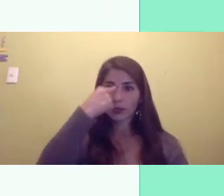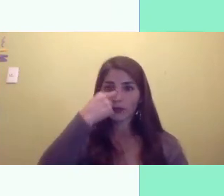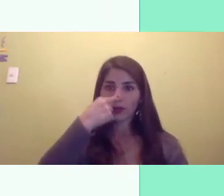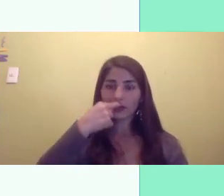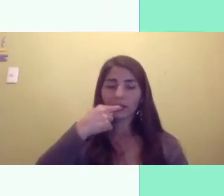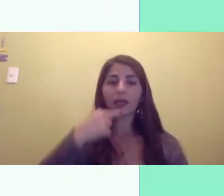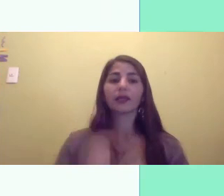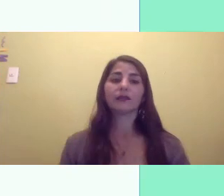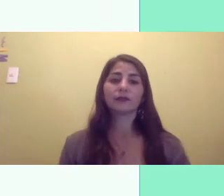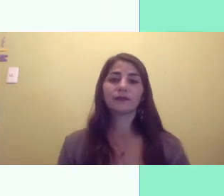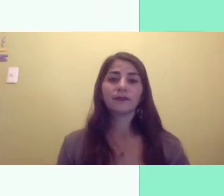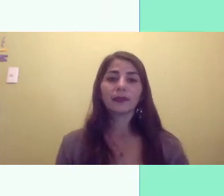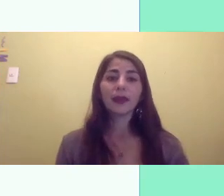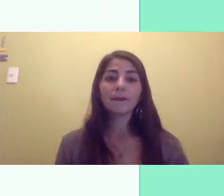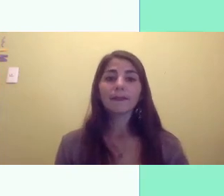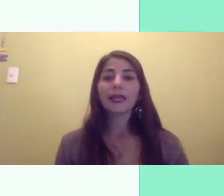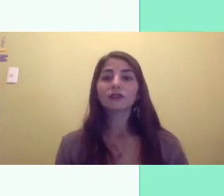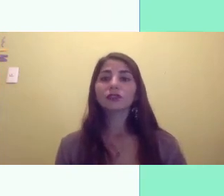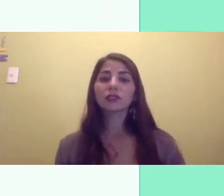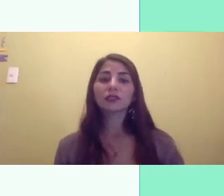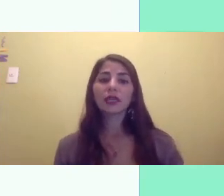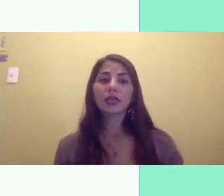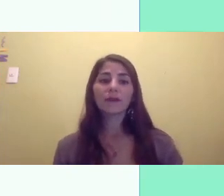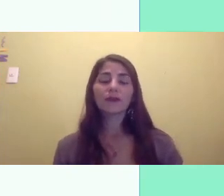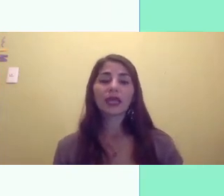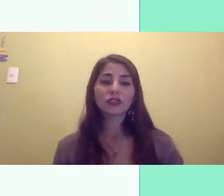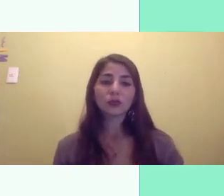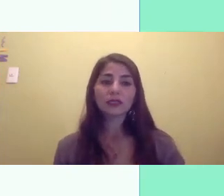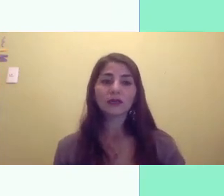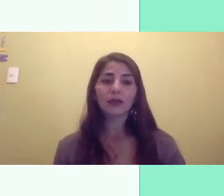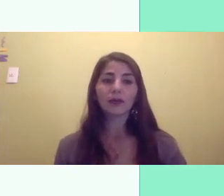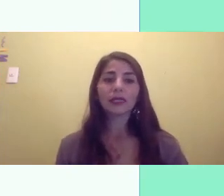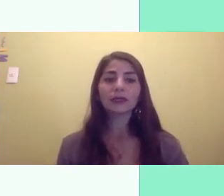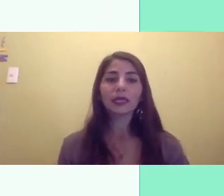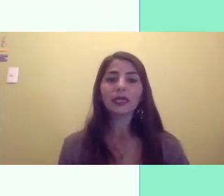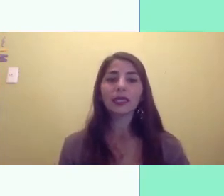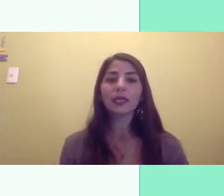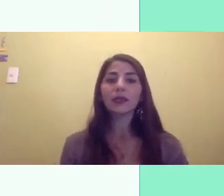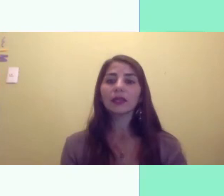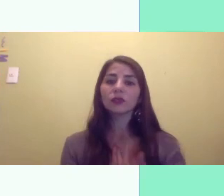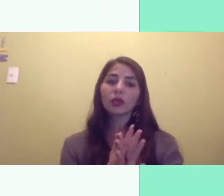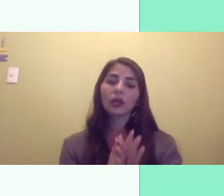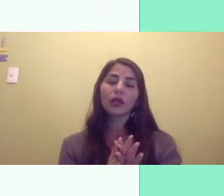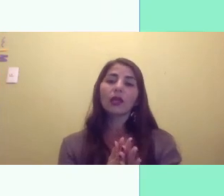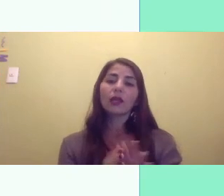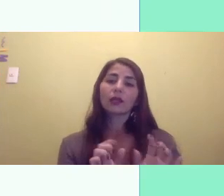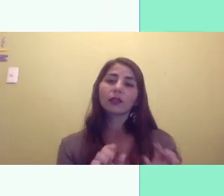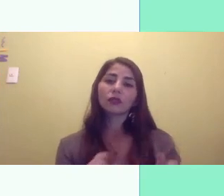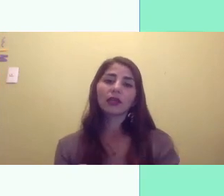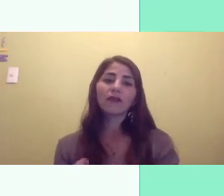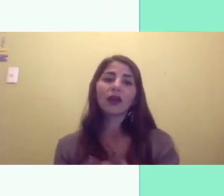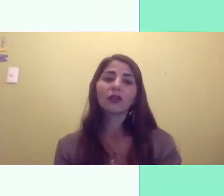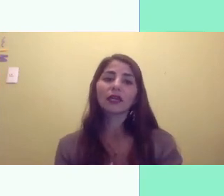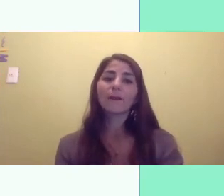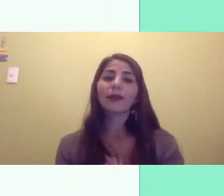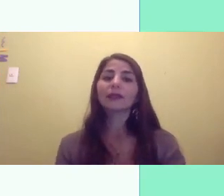por la frente y la nariz. ¿Ya? Entonces, eso principalmente, y esto que les